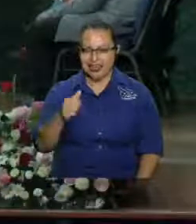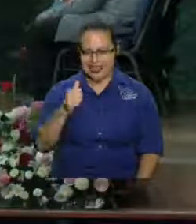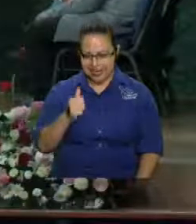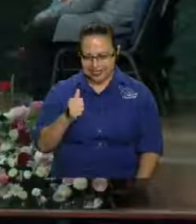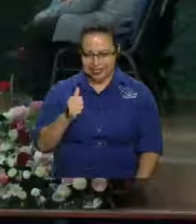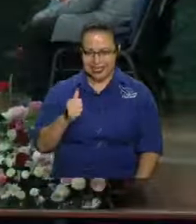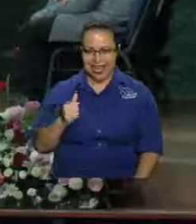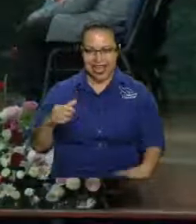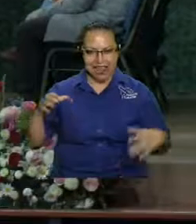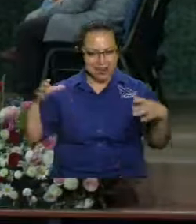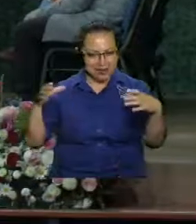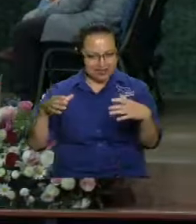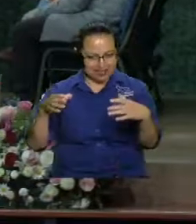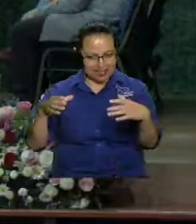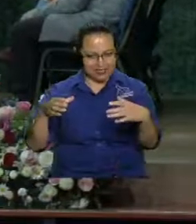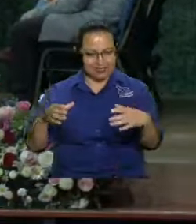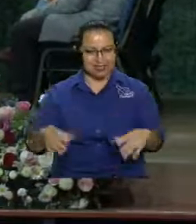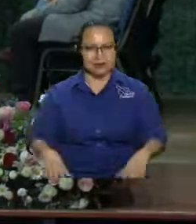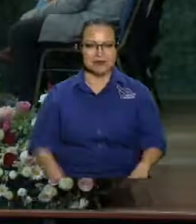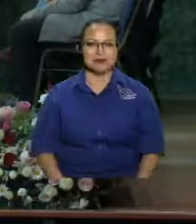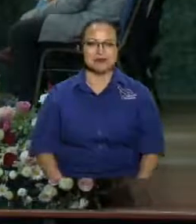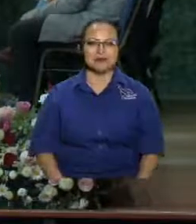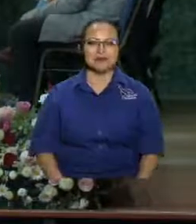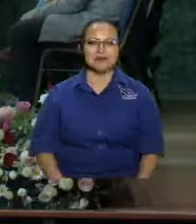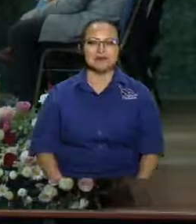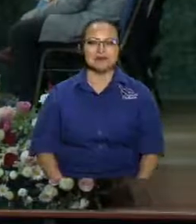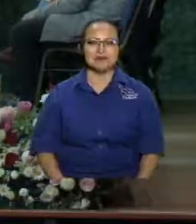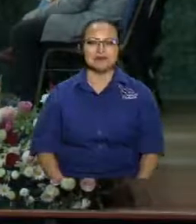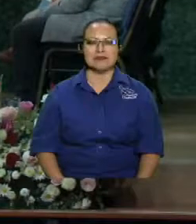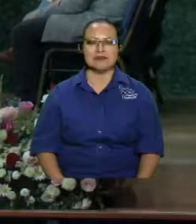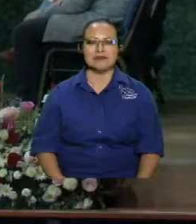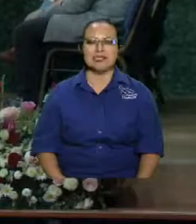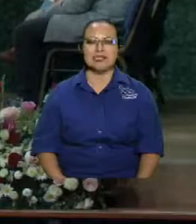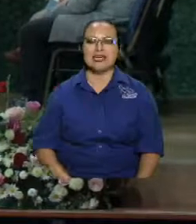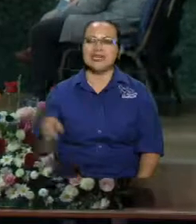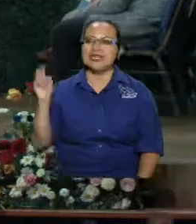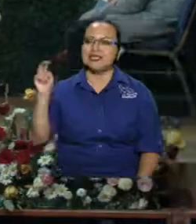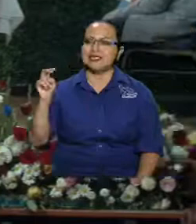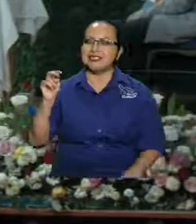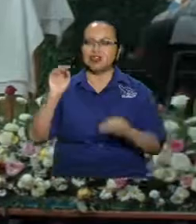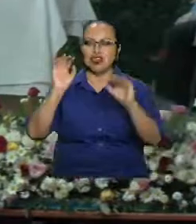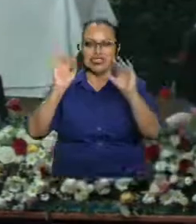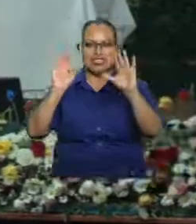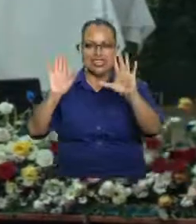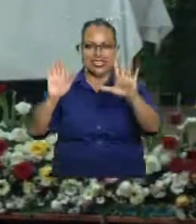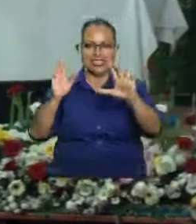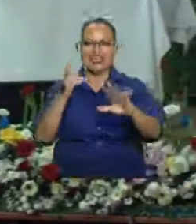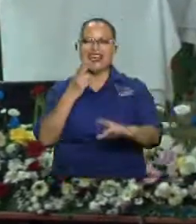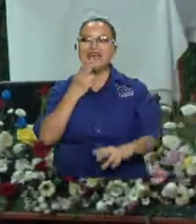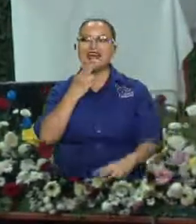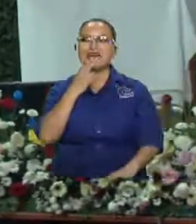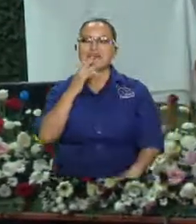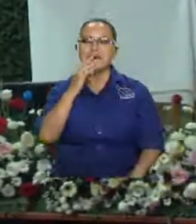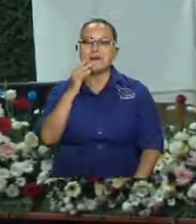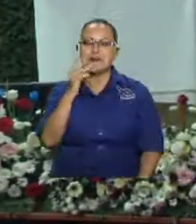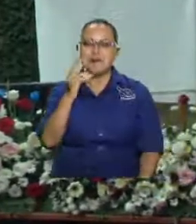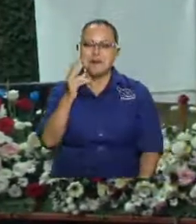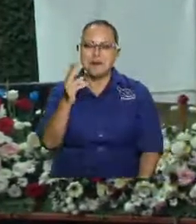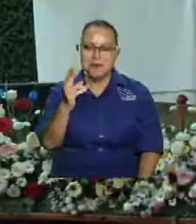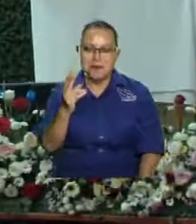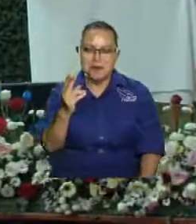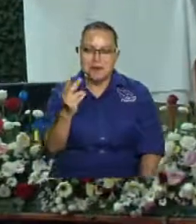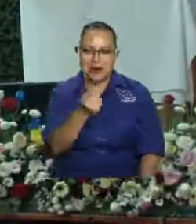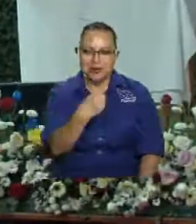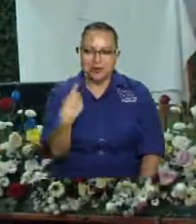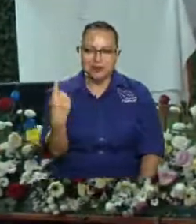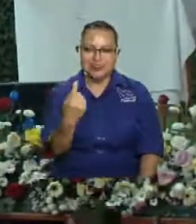Si los hago delgaditos, para unos 30. ¡Wow! Bueno, 10 hermanos. Un